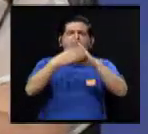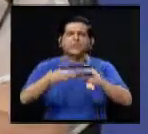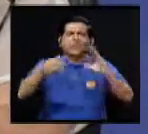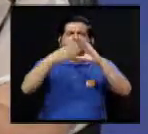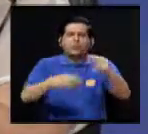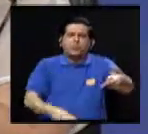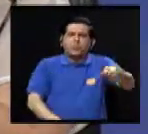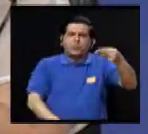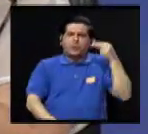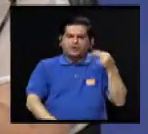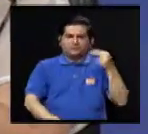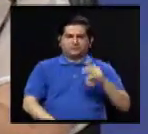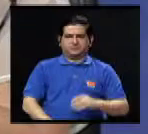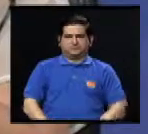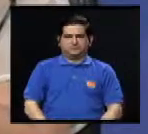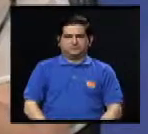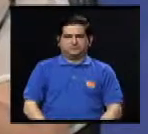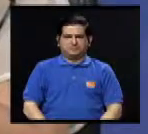historias.